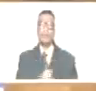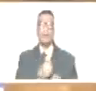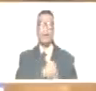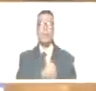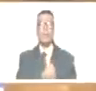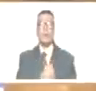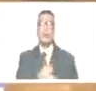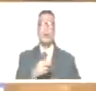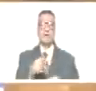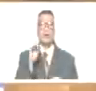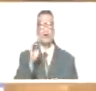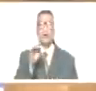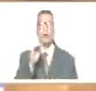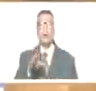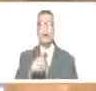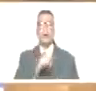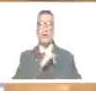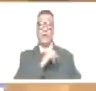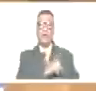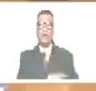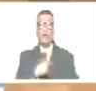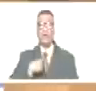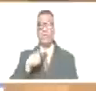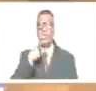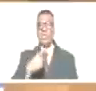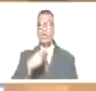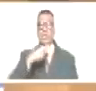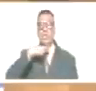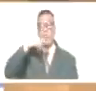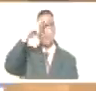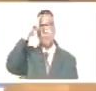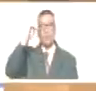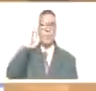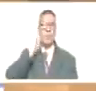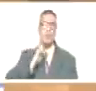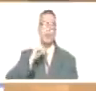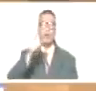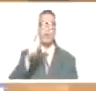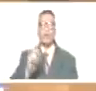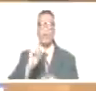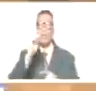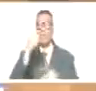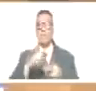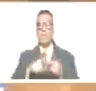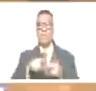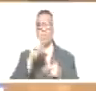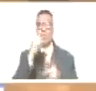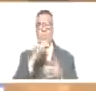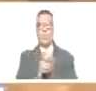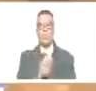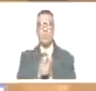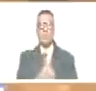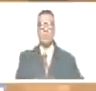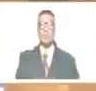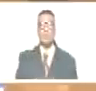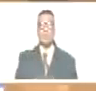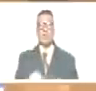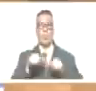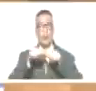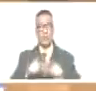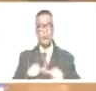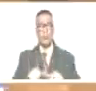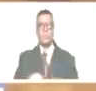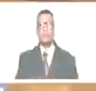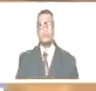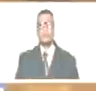dolores. Pero como dijo el padre Bolívar, entre un principio y un amigo, me quedo con el